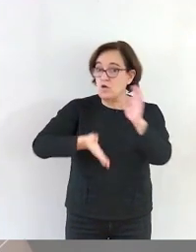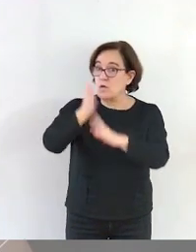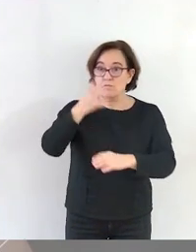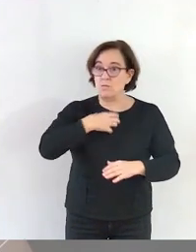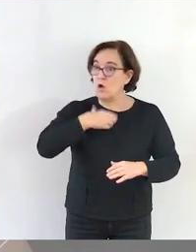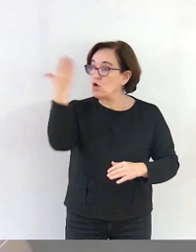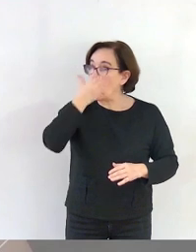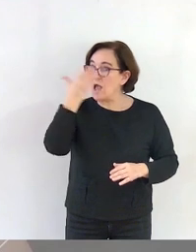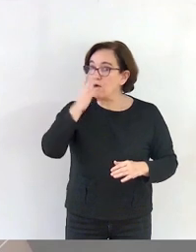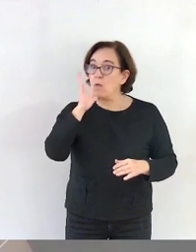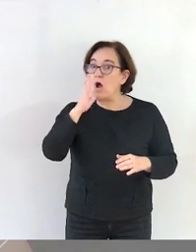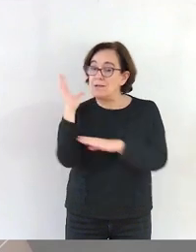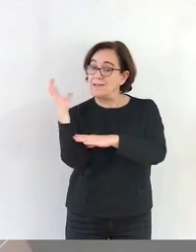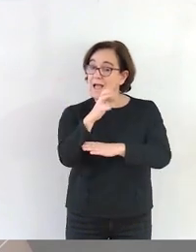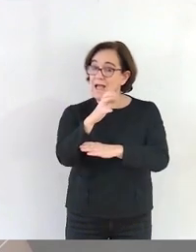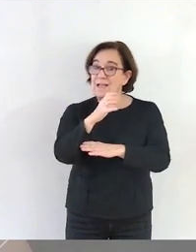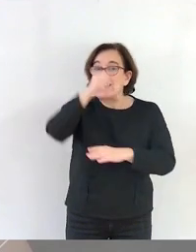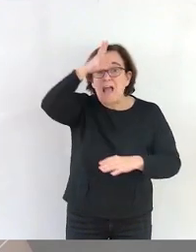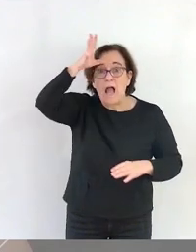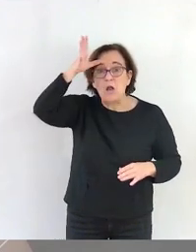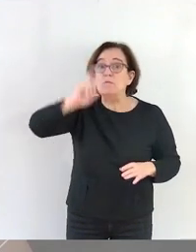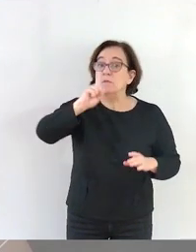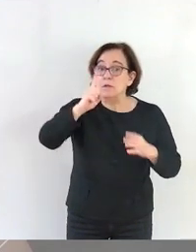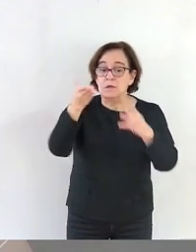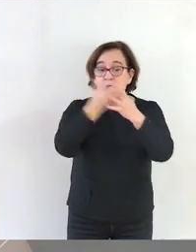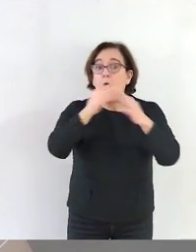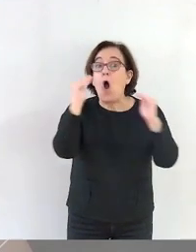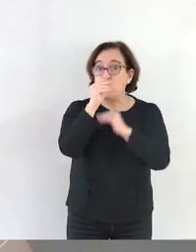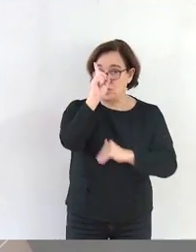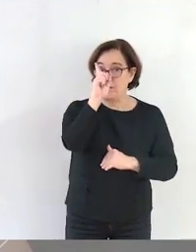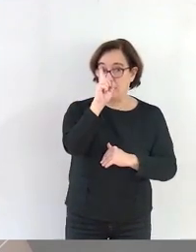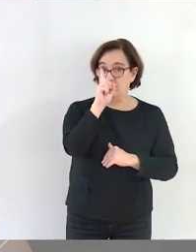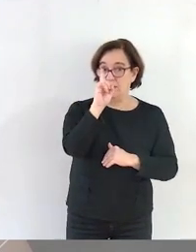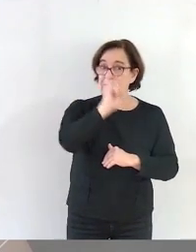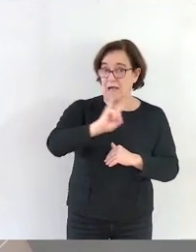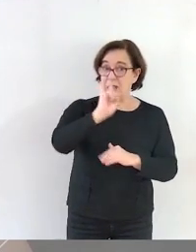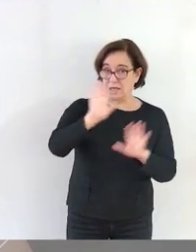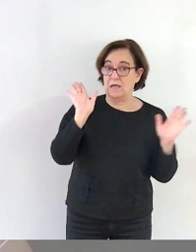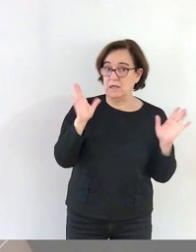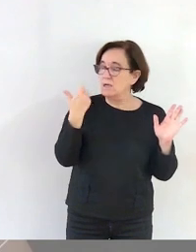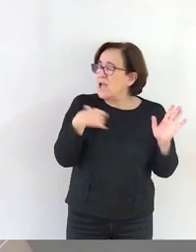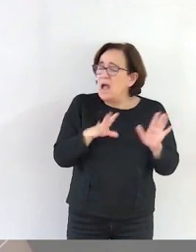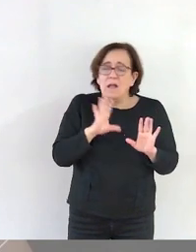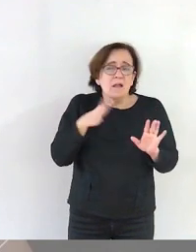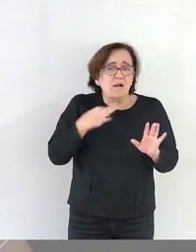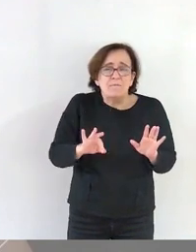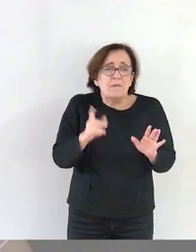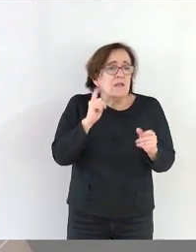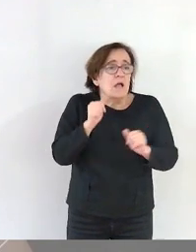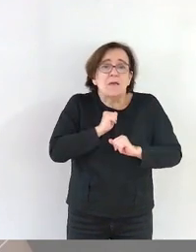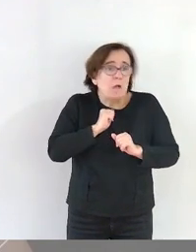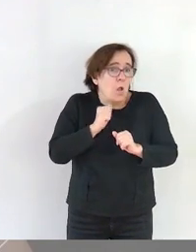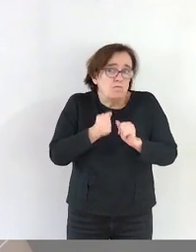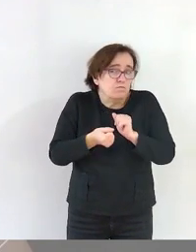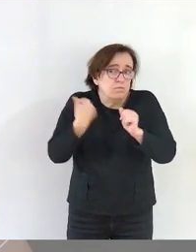por calor eh mediados de octubre lo recuerdo eh o sea que estamos fuera ya de todo lo esperable no